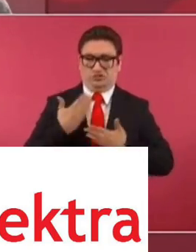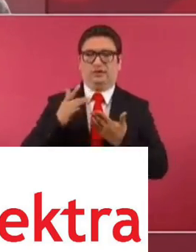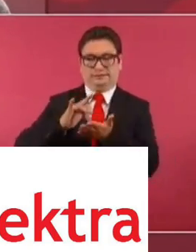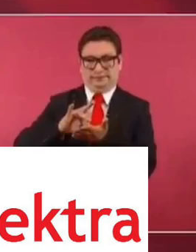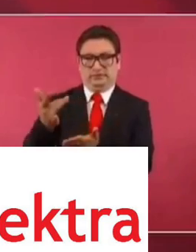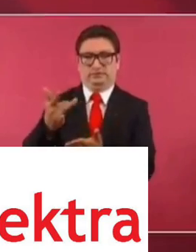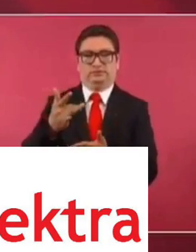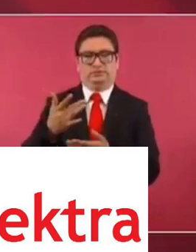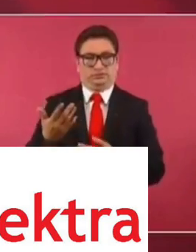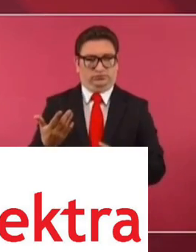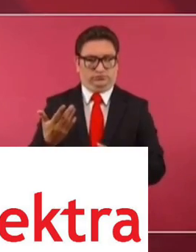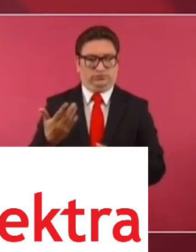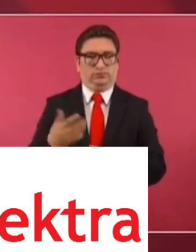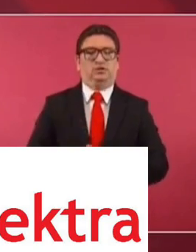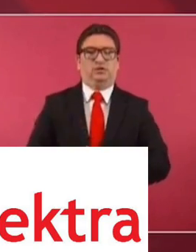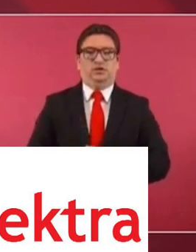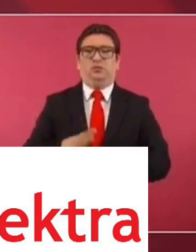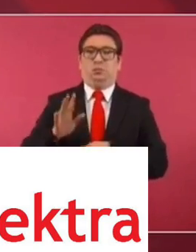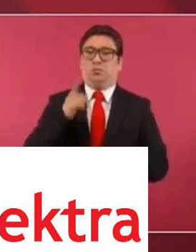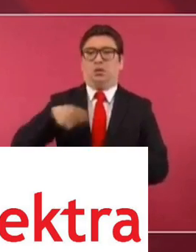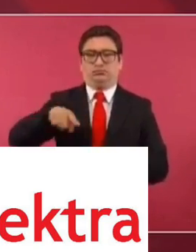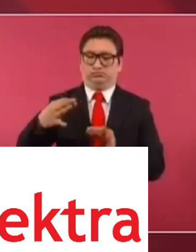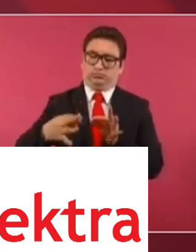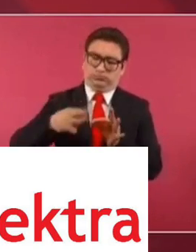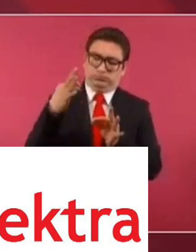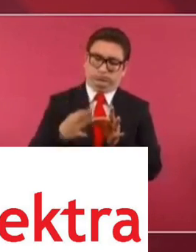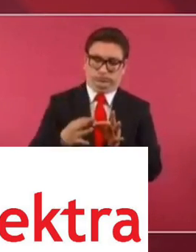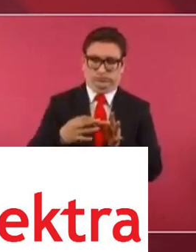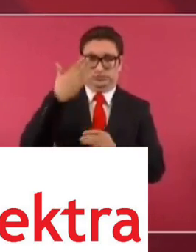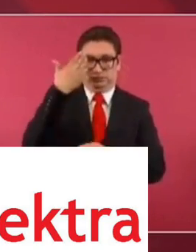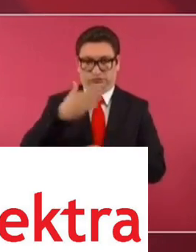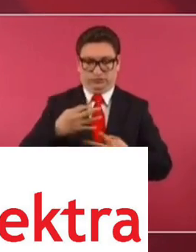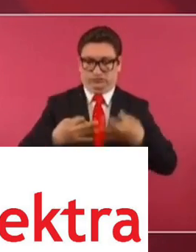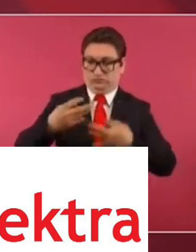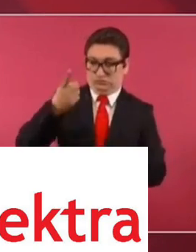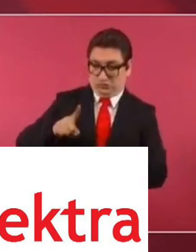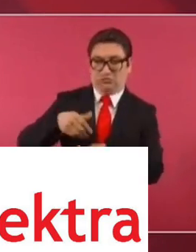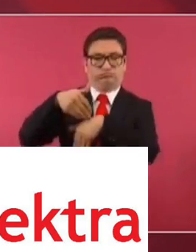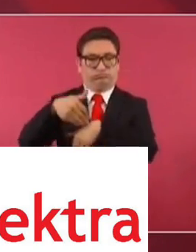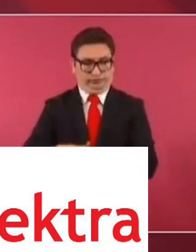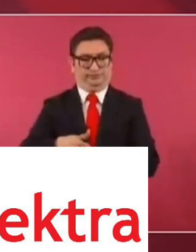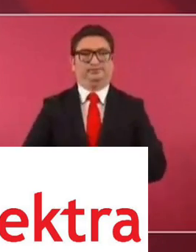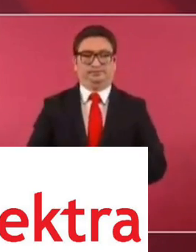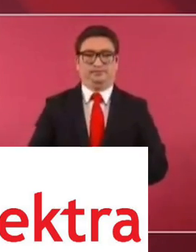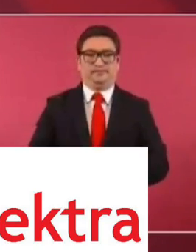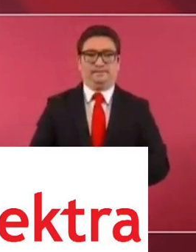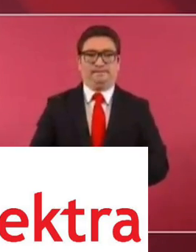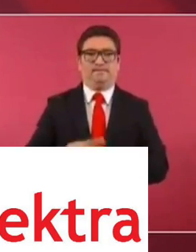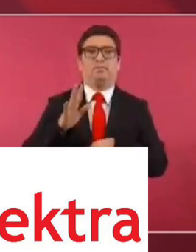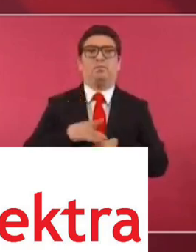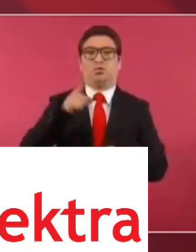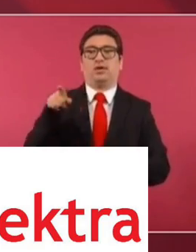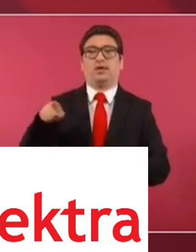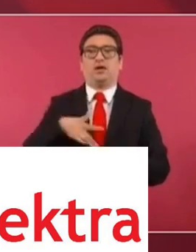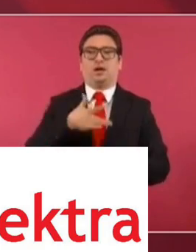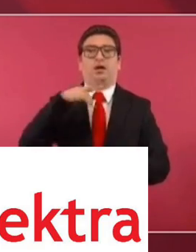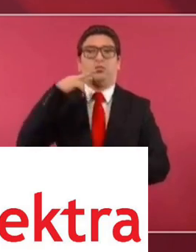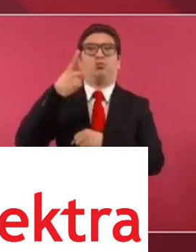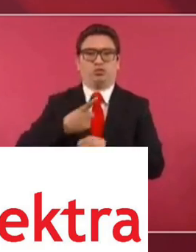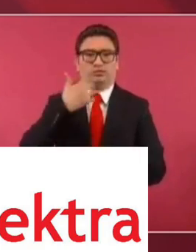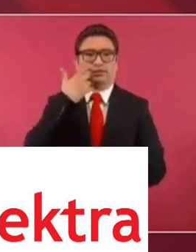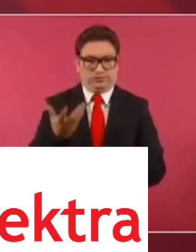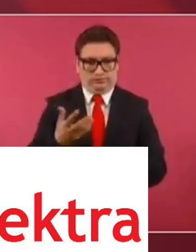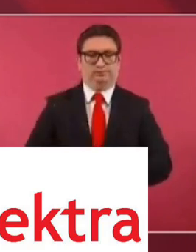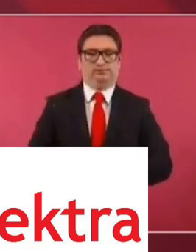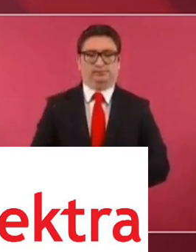el que se cumpla con este mandato judicial, porque hubo voluntad para